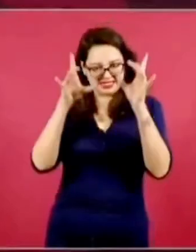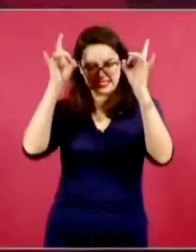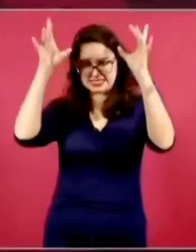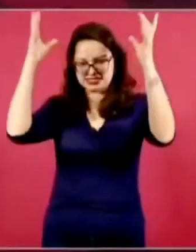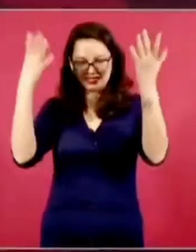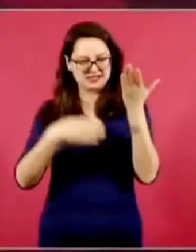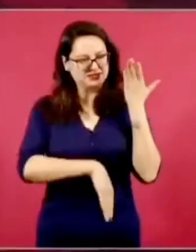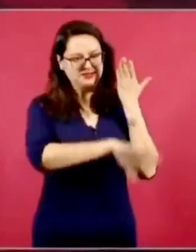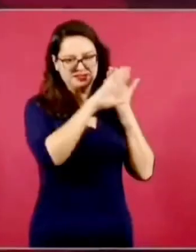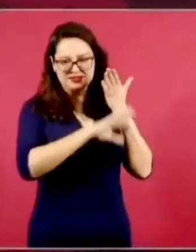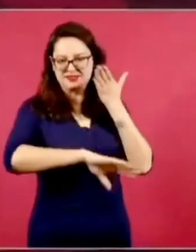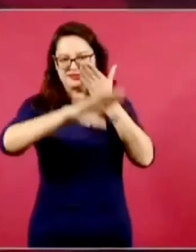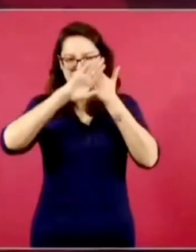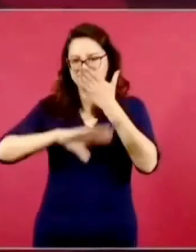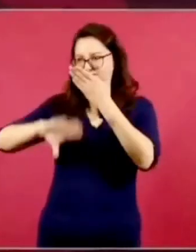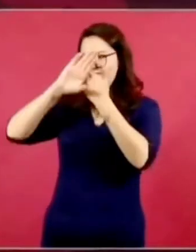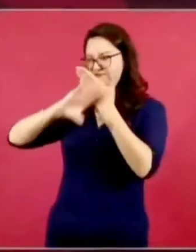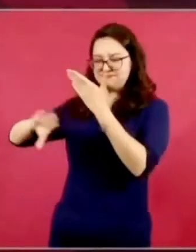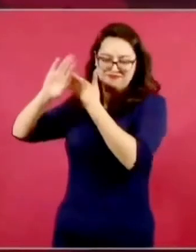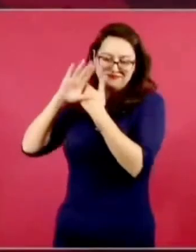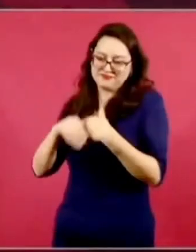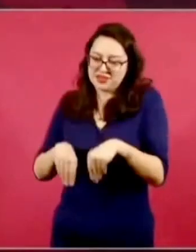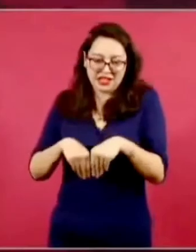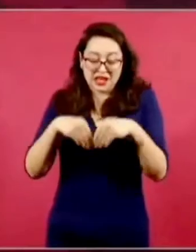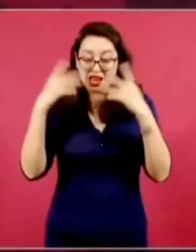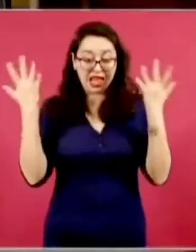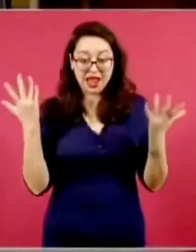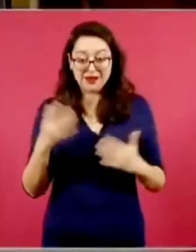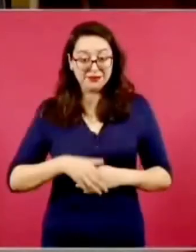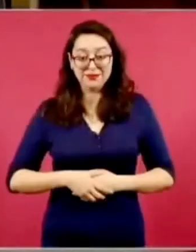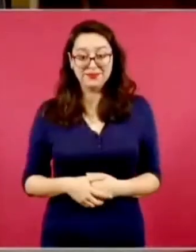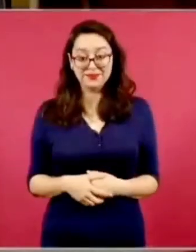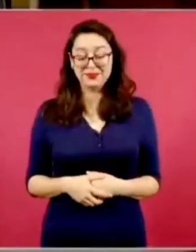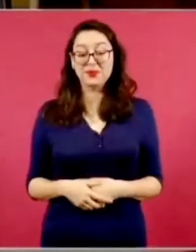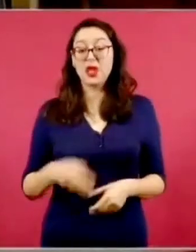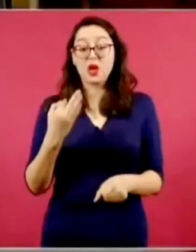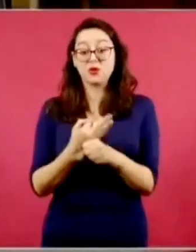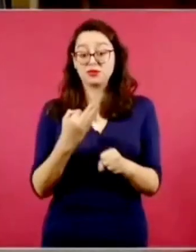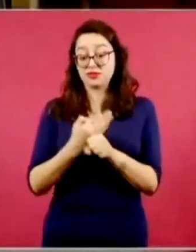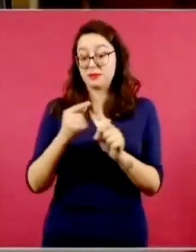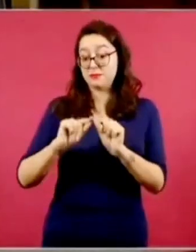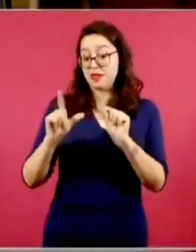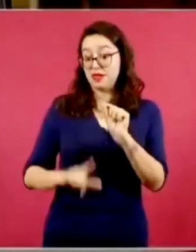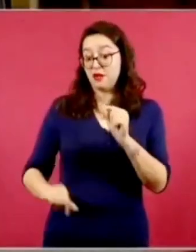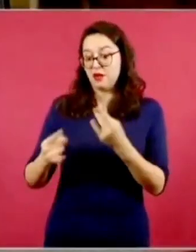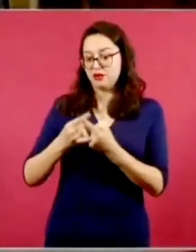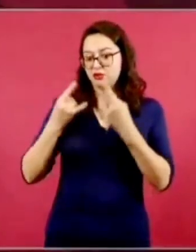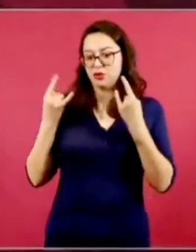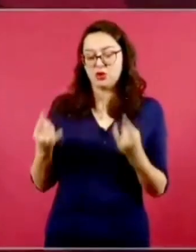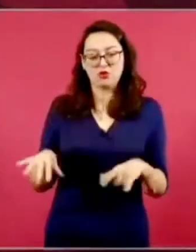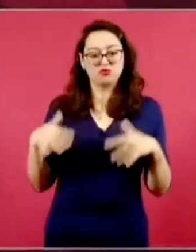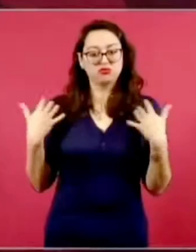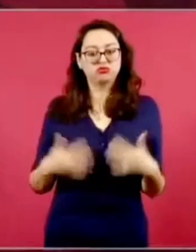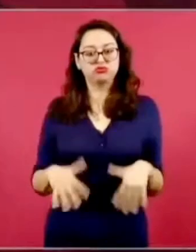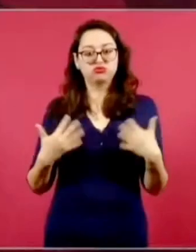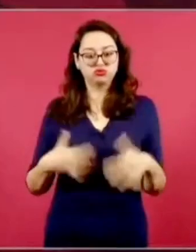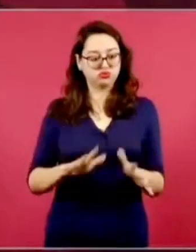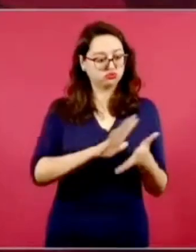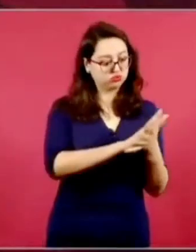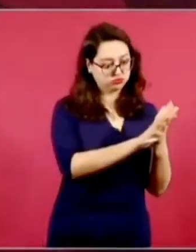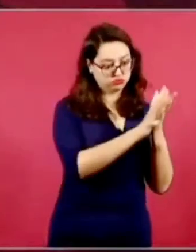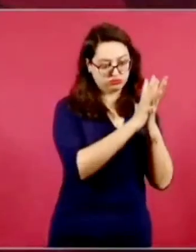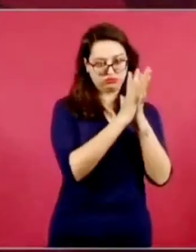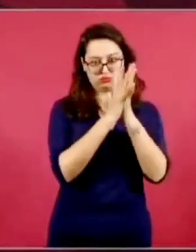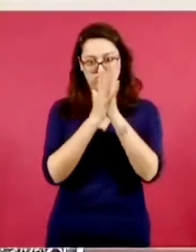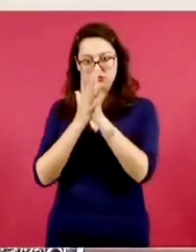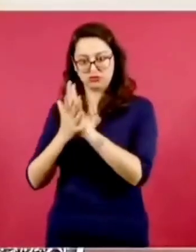estamos viviendo un momento estelar en la historia de México, estamos